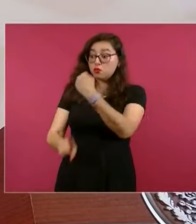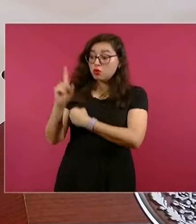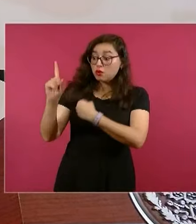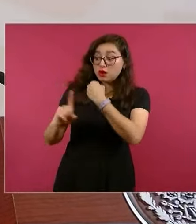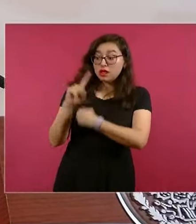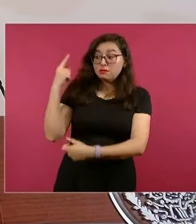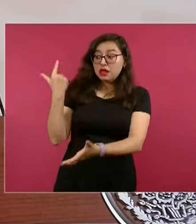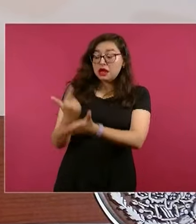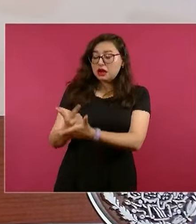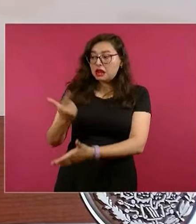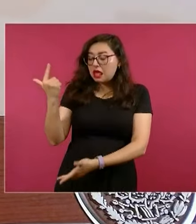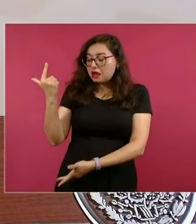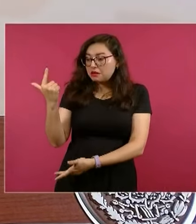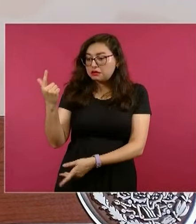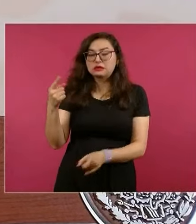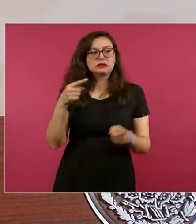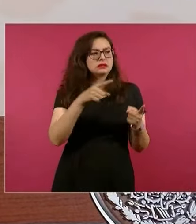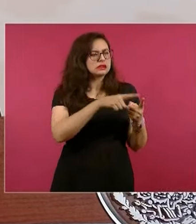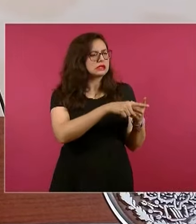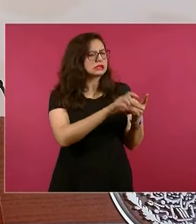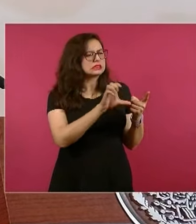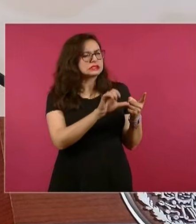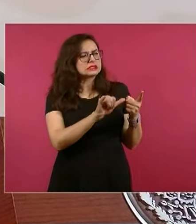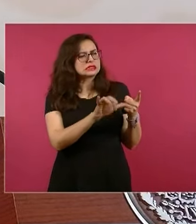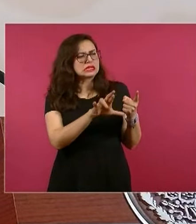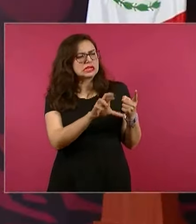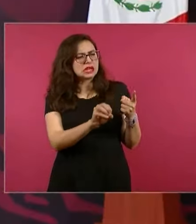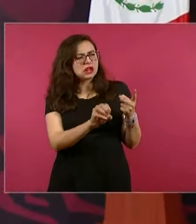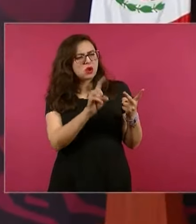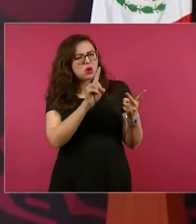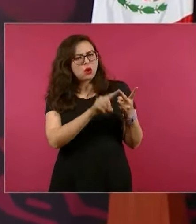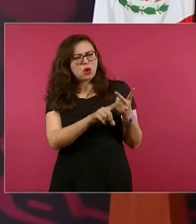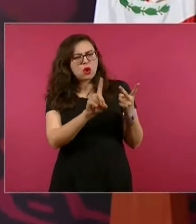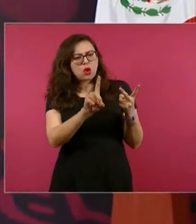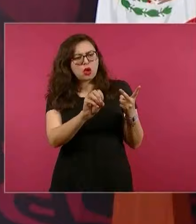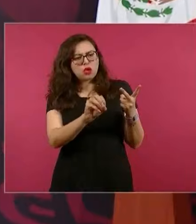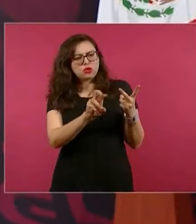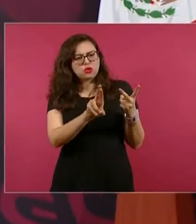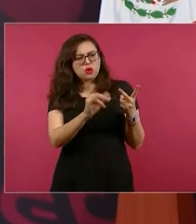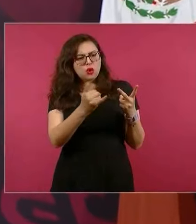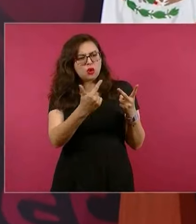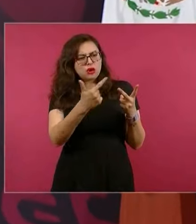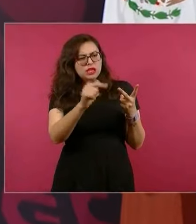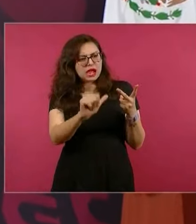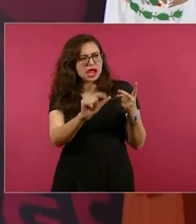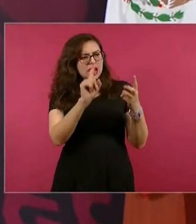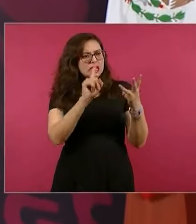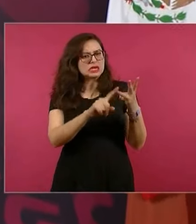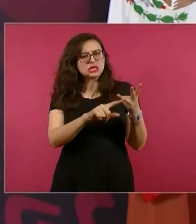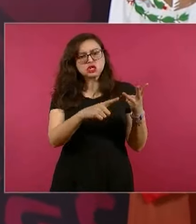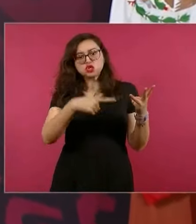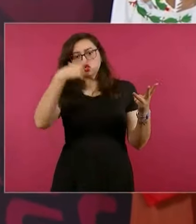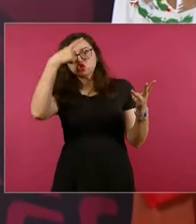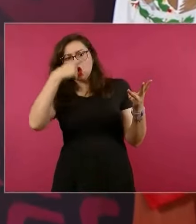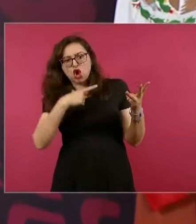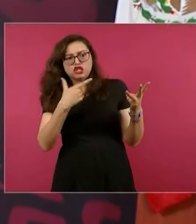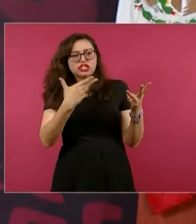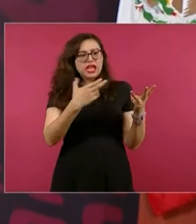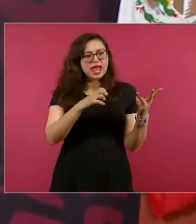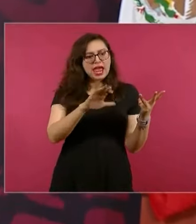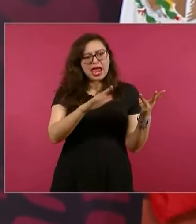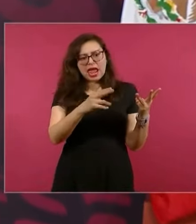hayan dado en el Gabinete de Seguridad sobre el retén que tuvo Claudia Sheinbaum este domingo? ¿Se va a reforzar la seguridad ahora que Xóchitl